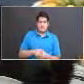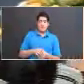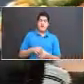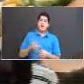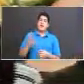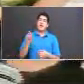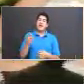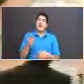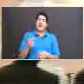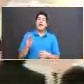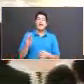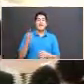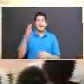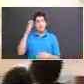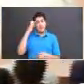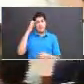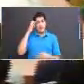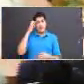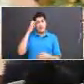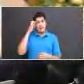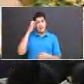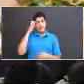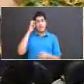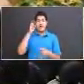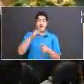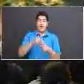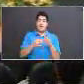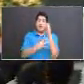el que piensa en el pobre.